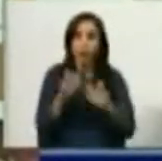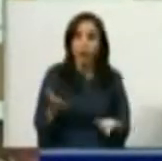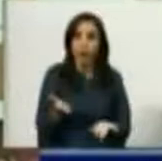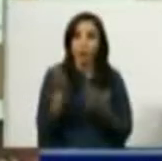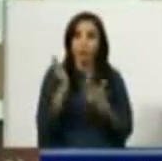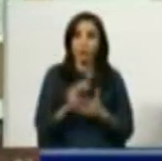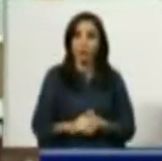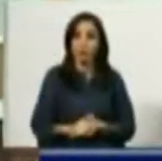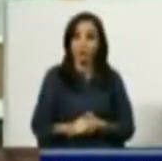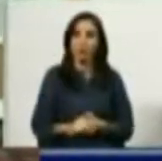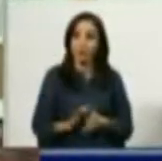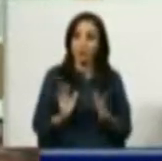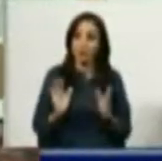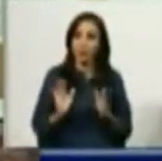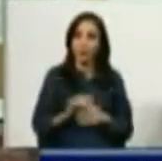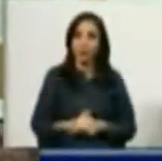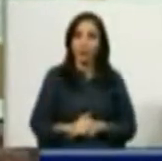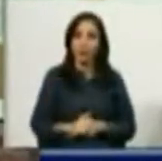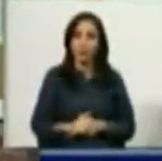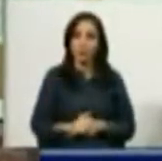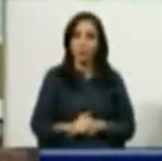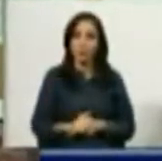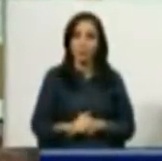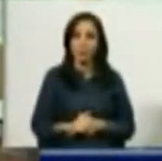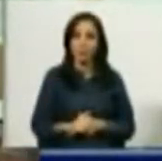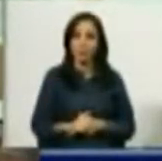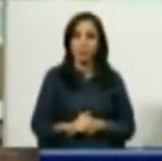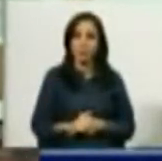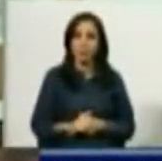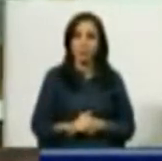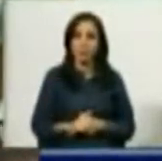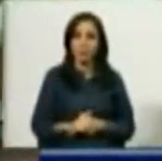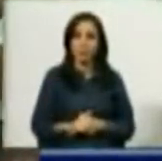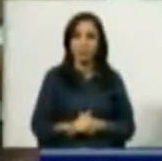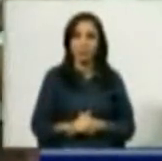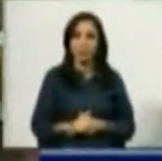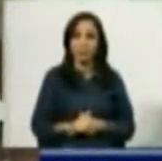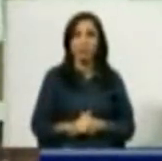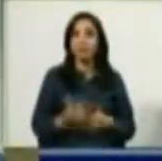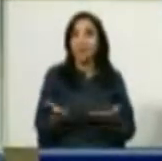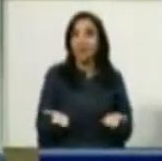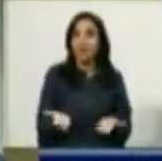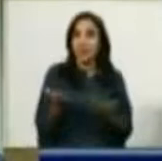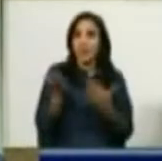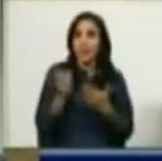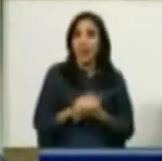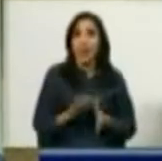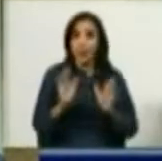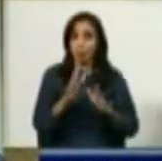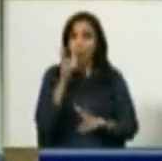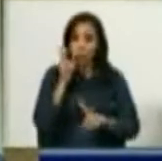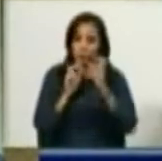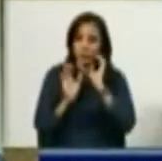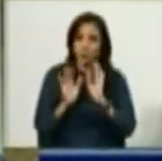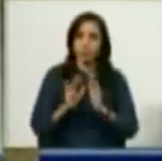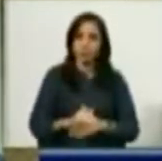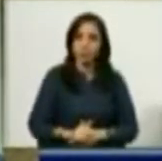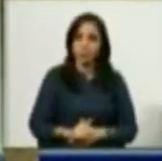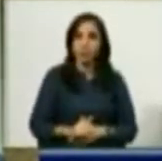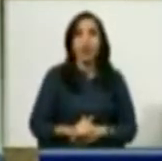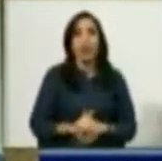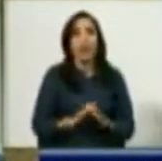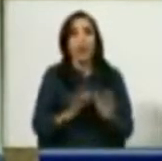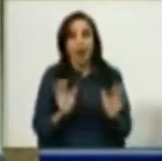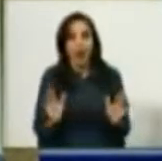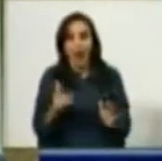No no vamos a leerlo porque yo creo que este puede pasar para usted me van a acompañar No es cierto Escucha esto no es cierto